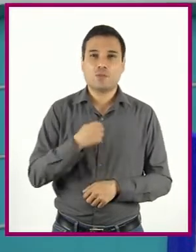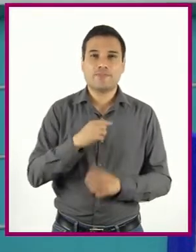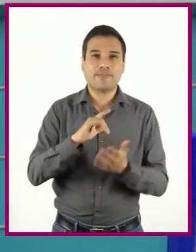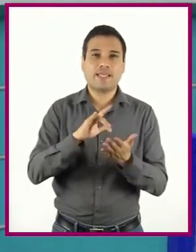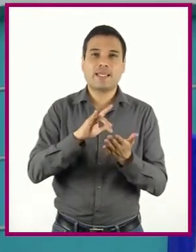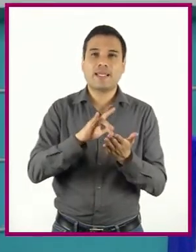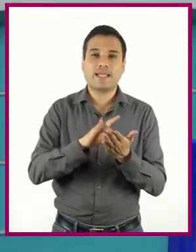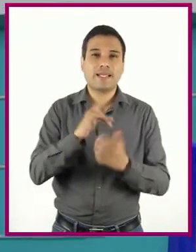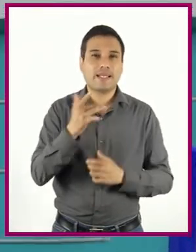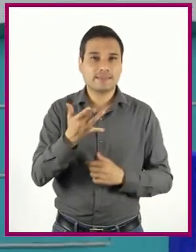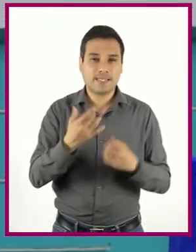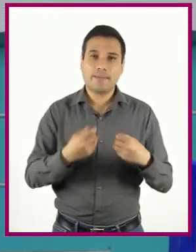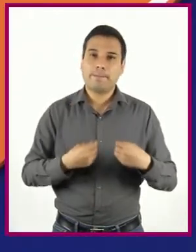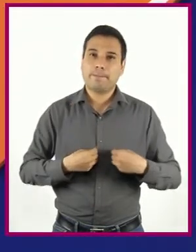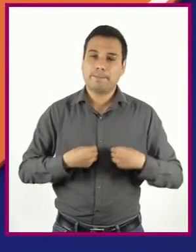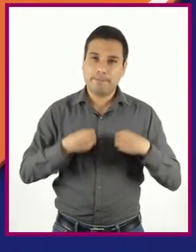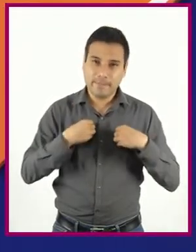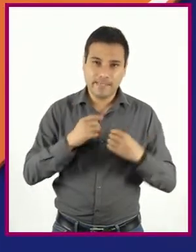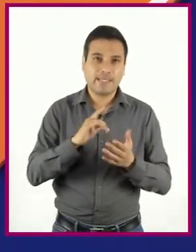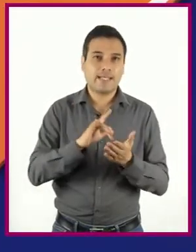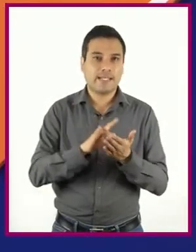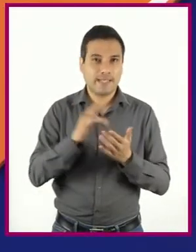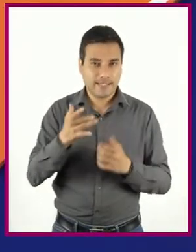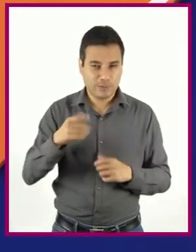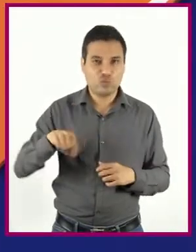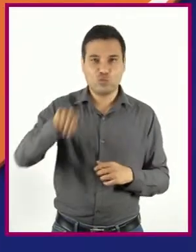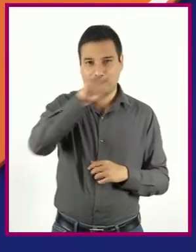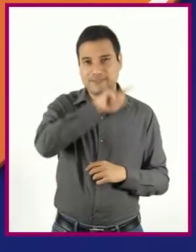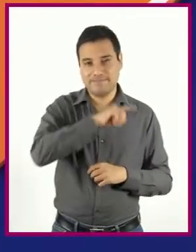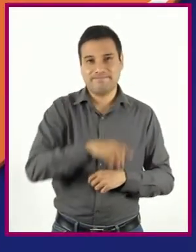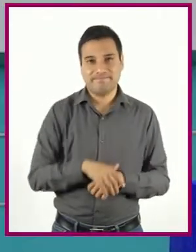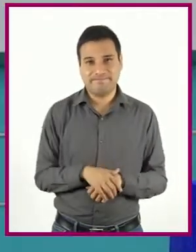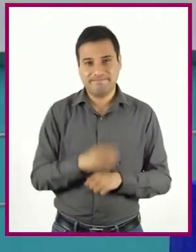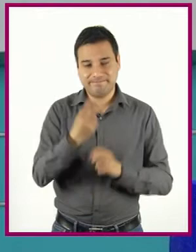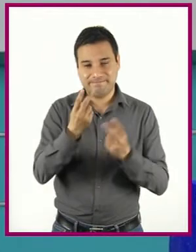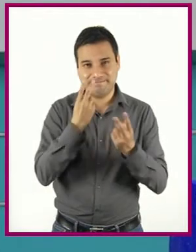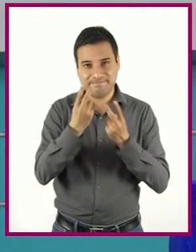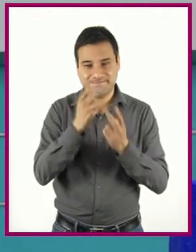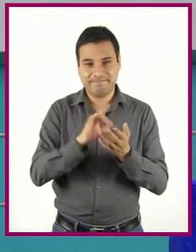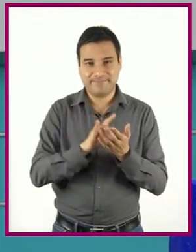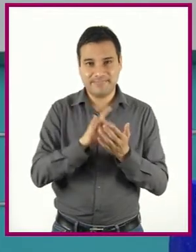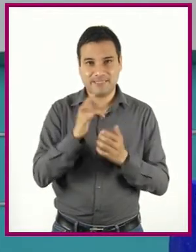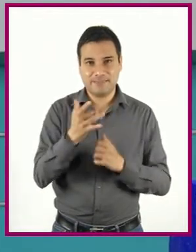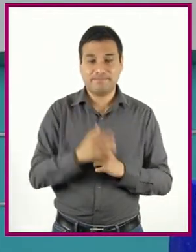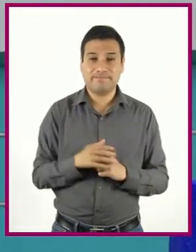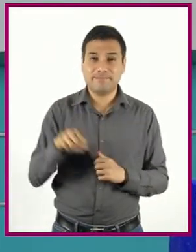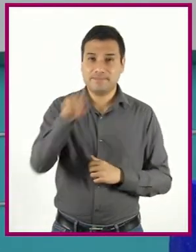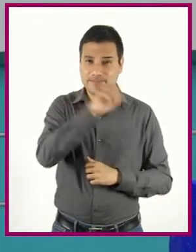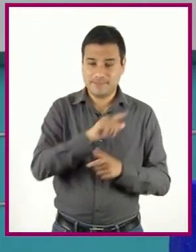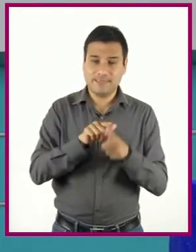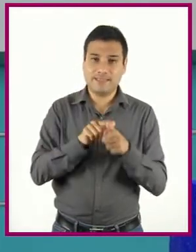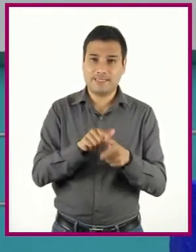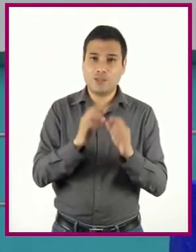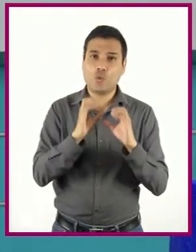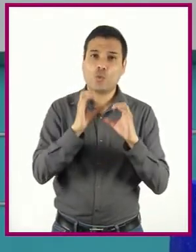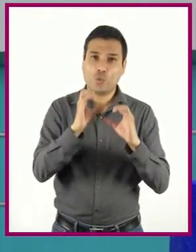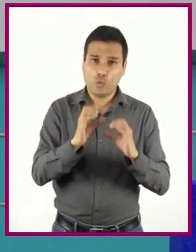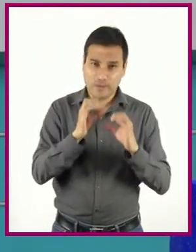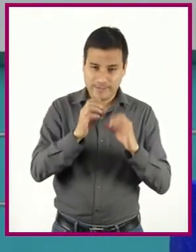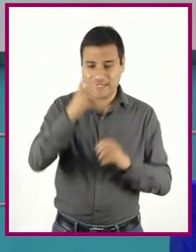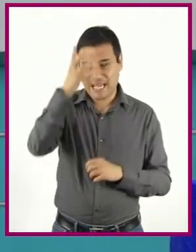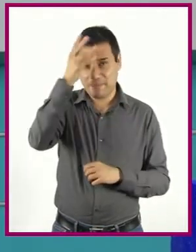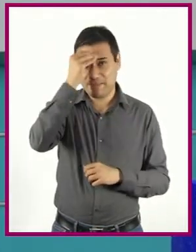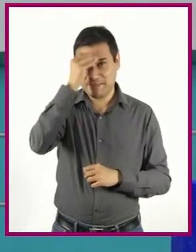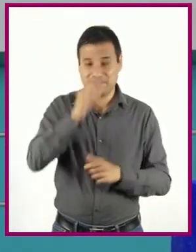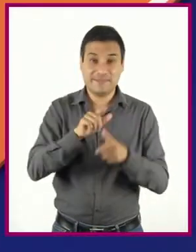la vida y a ustedes el aprendizaje y los momentos compartidos. Sigan cuidándose y aprendiendo